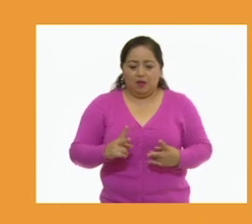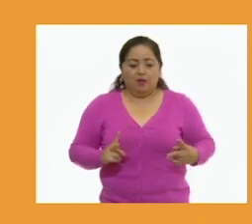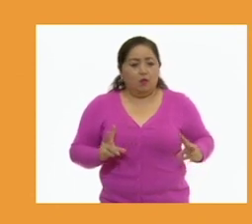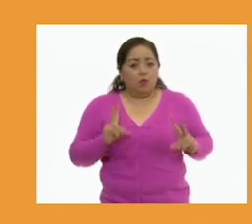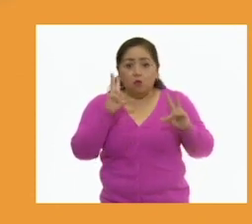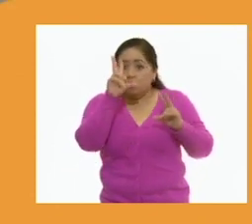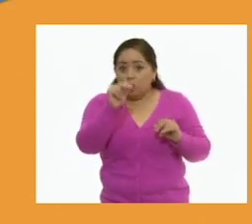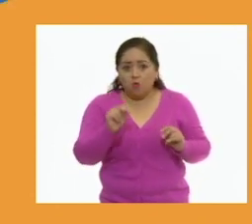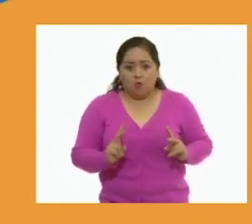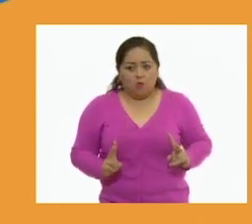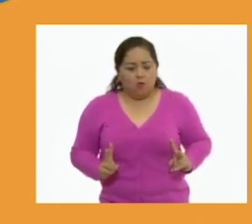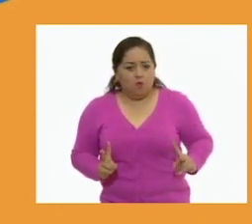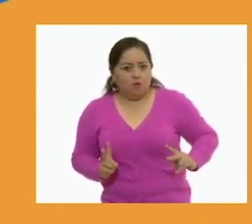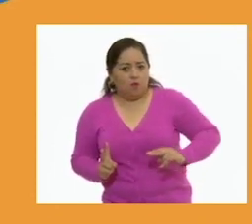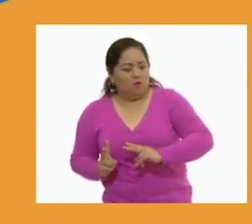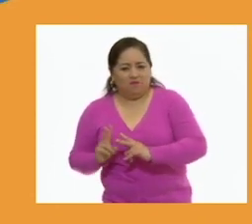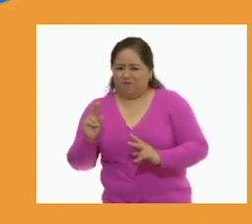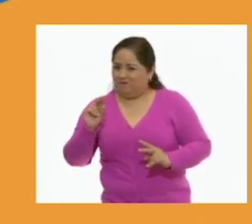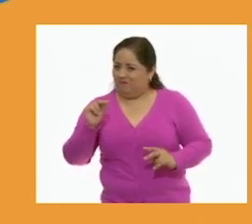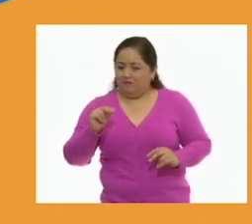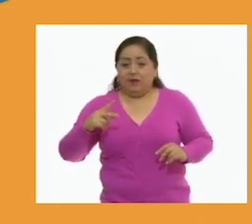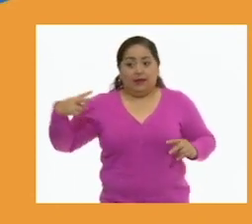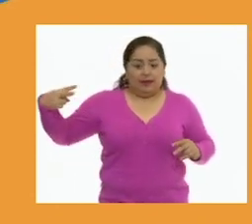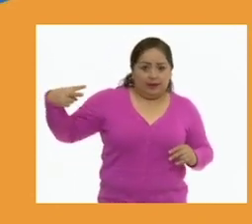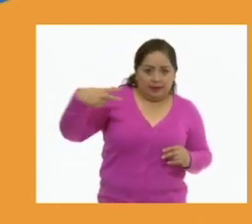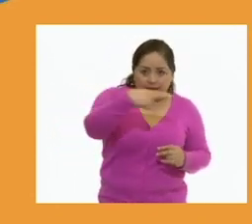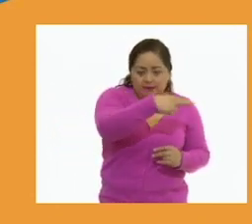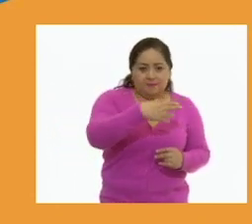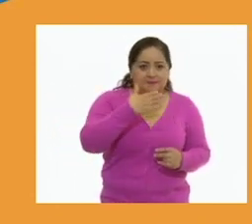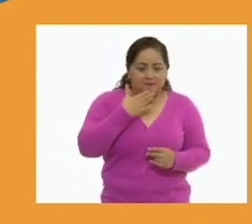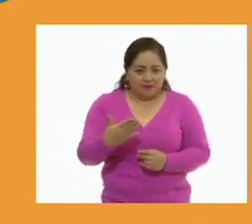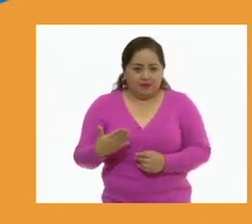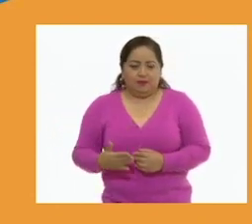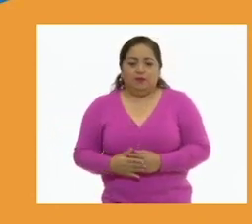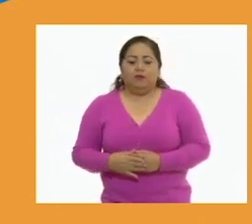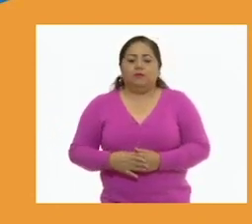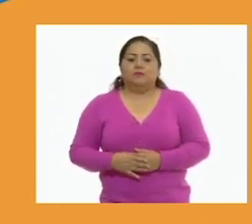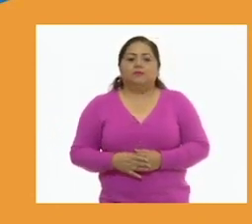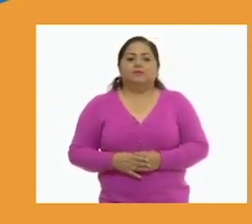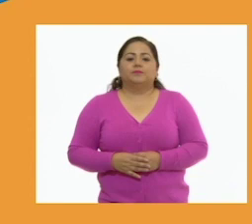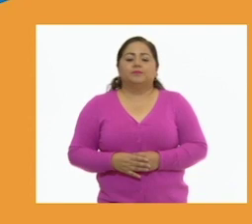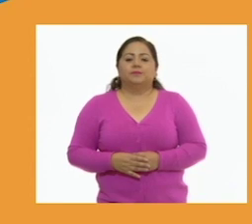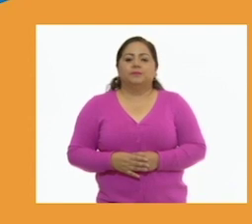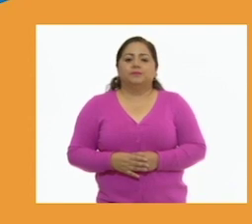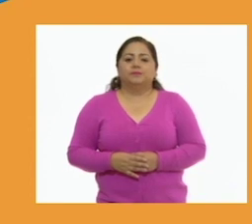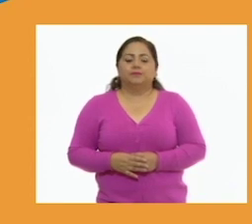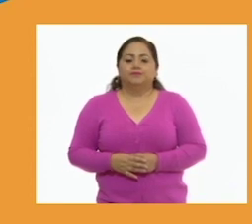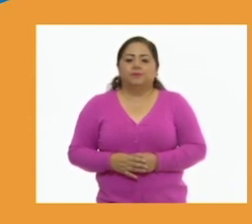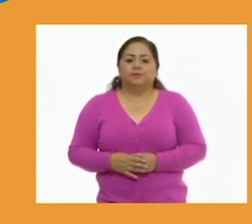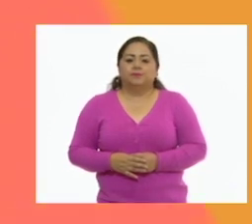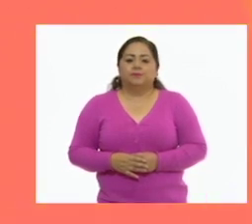marcaste. Asegúrate de cortar por fuera de la playera. No introduzcas las tijeras en ella.